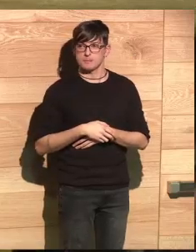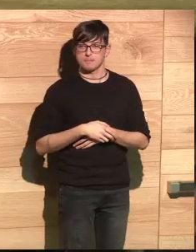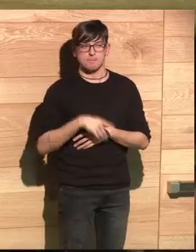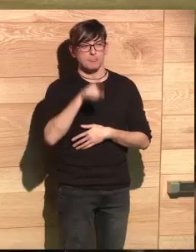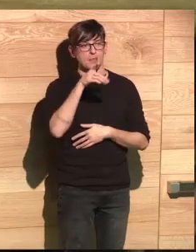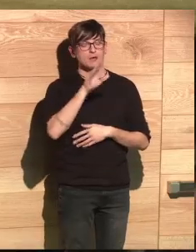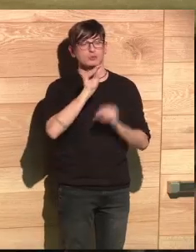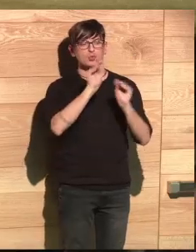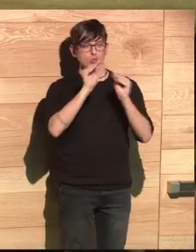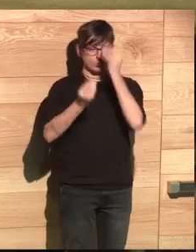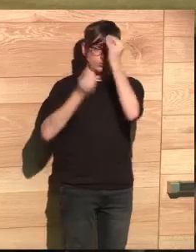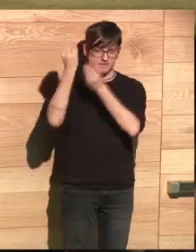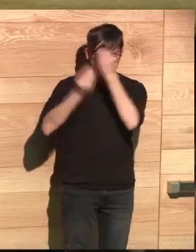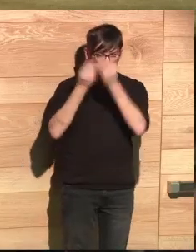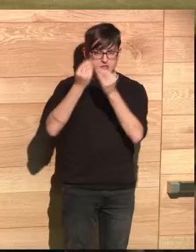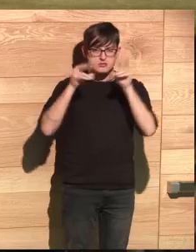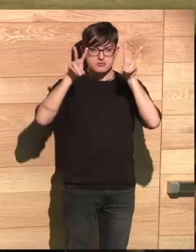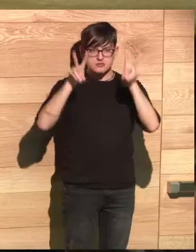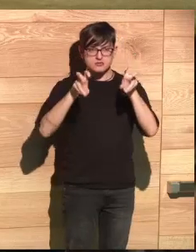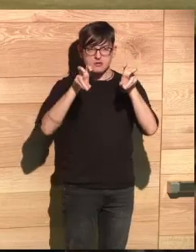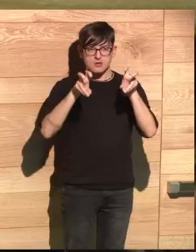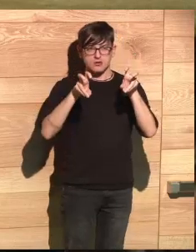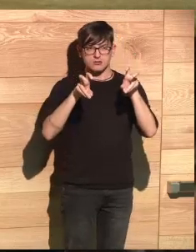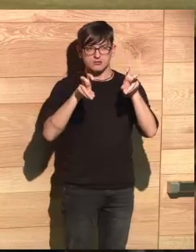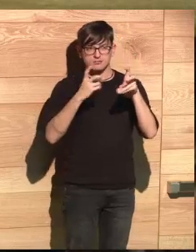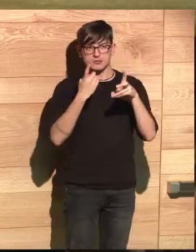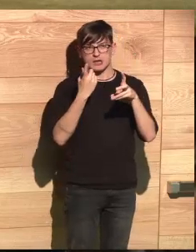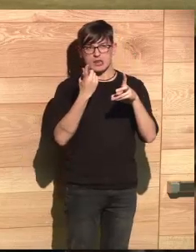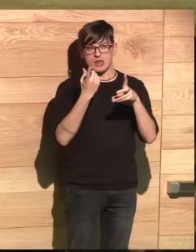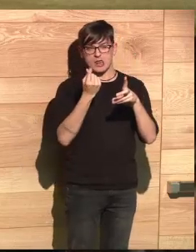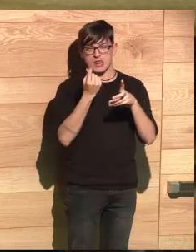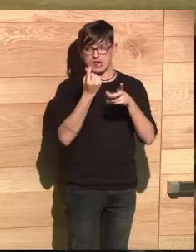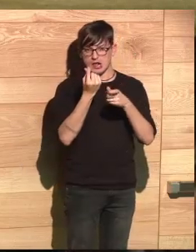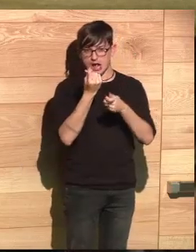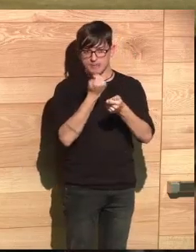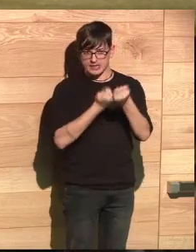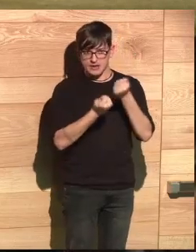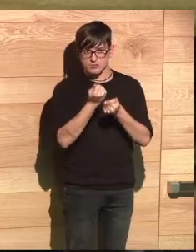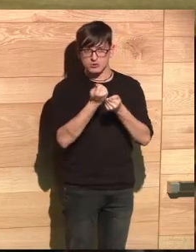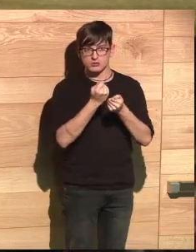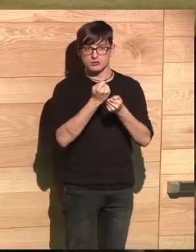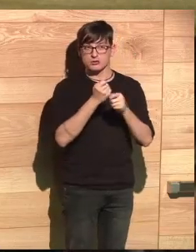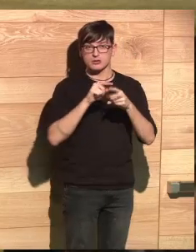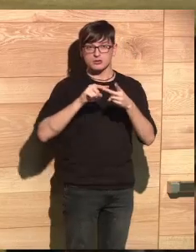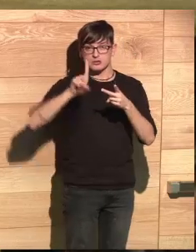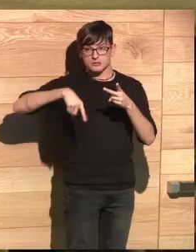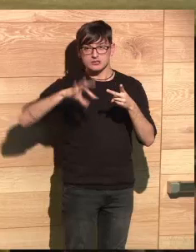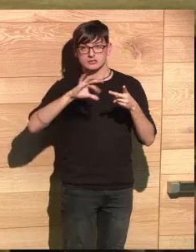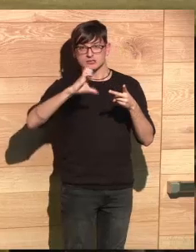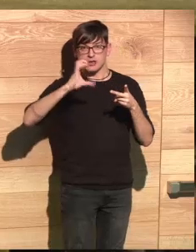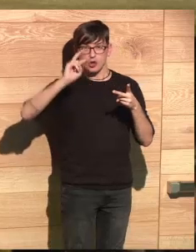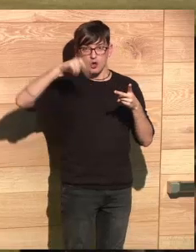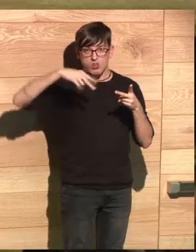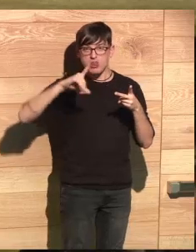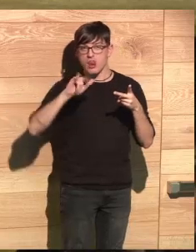Tu reflexión sobre el capitalismo, el malo capitalismo bien utilizado, y Second Life, que incluso yo creo que he